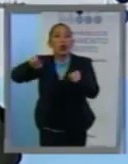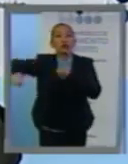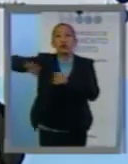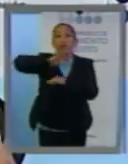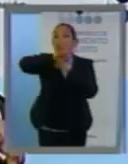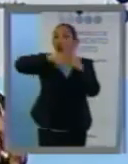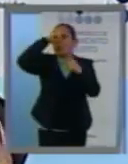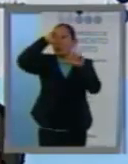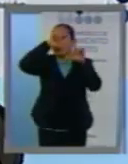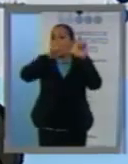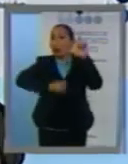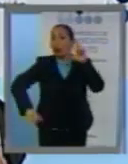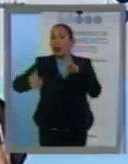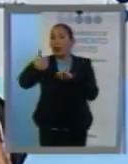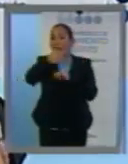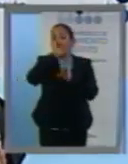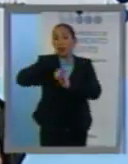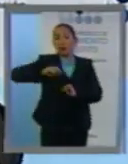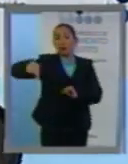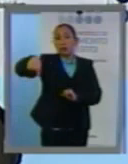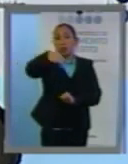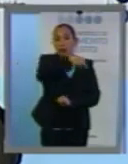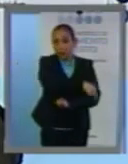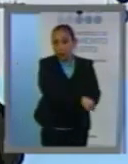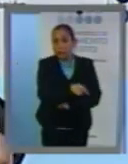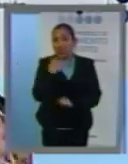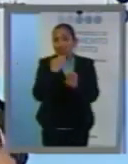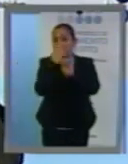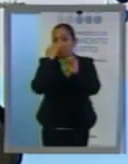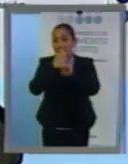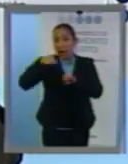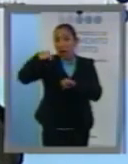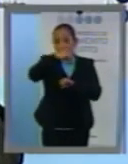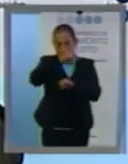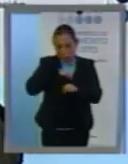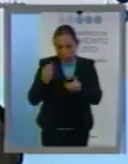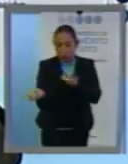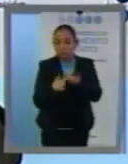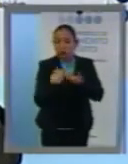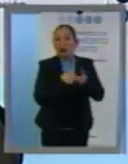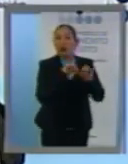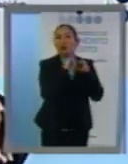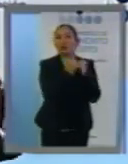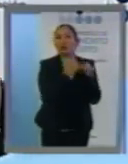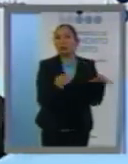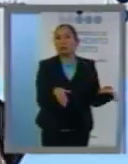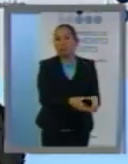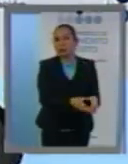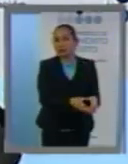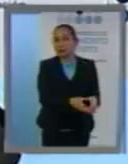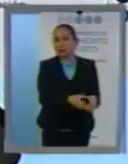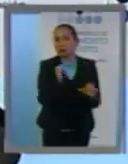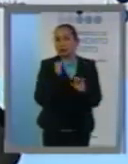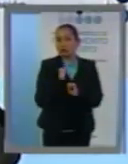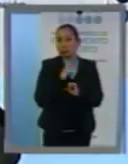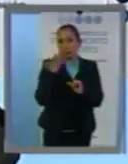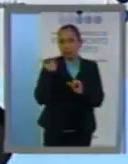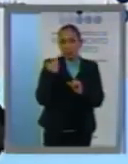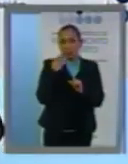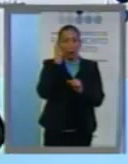la República. Cada una de las autoridades superiores de las entidades federativas forma parte de esta asociación. Lo preside la Auditoría